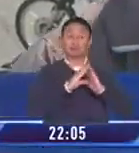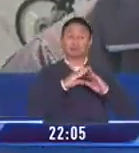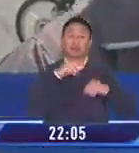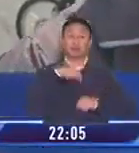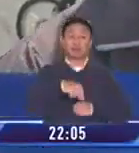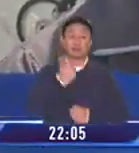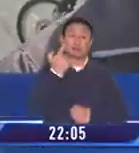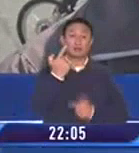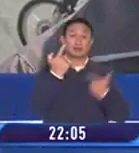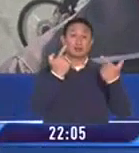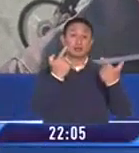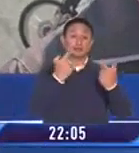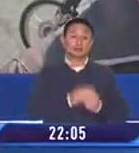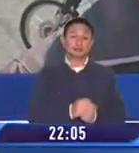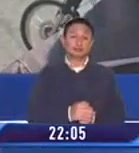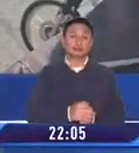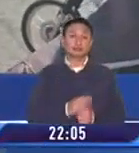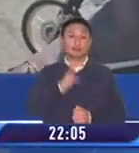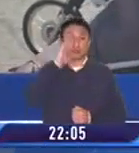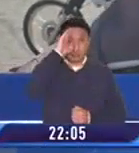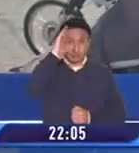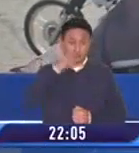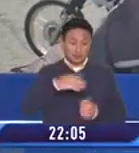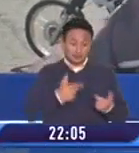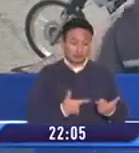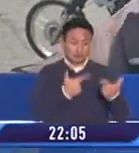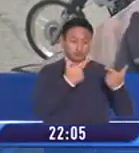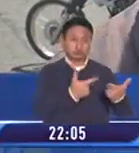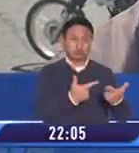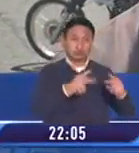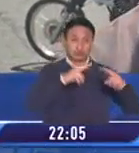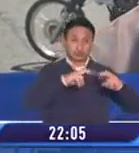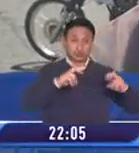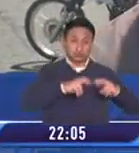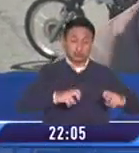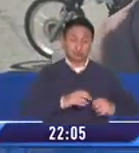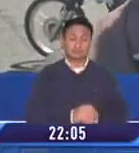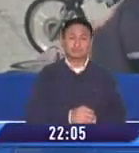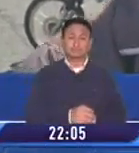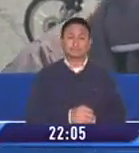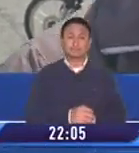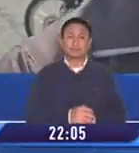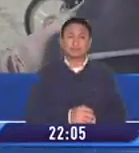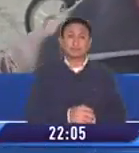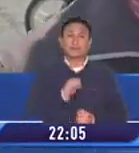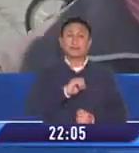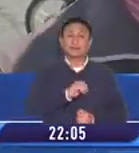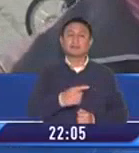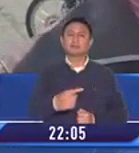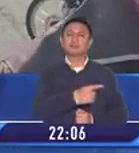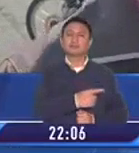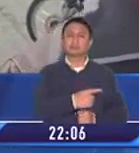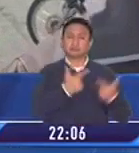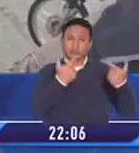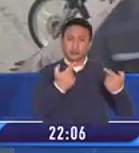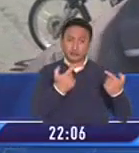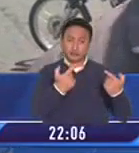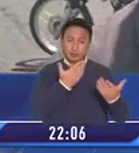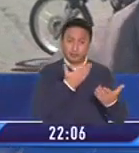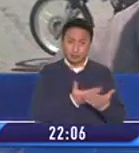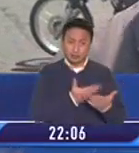cuales van a ser puestas a órdenes de la Fiscalía para las pericias balísticas respectivas y de esta manera determinar si con estas